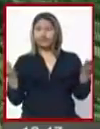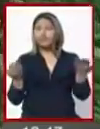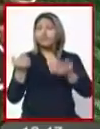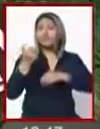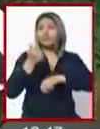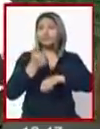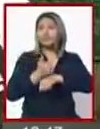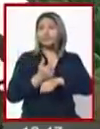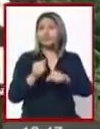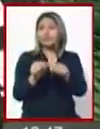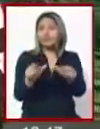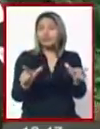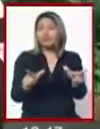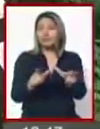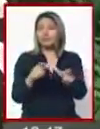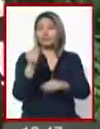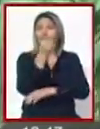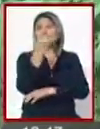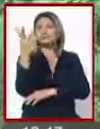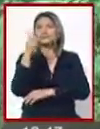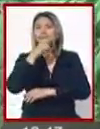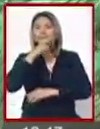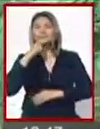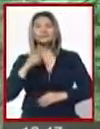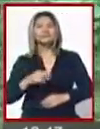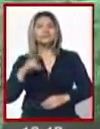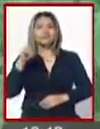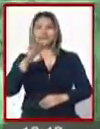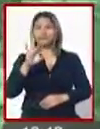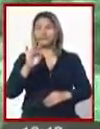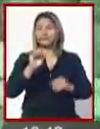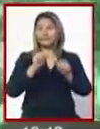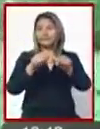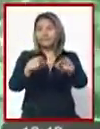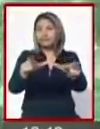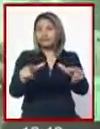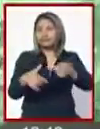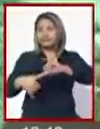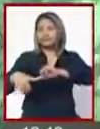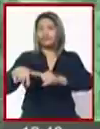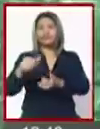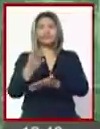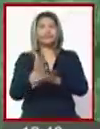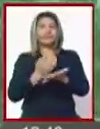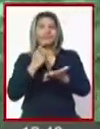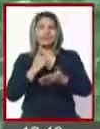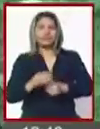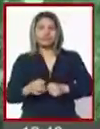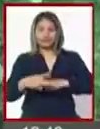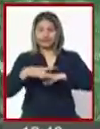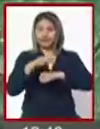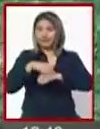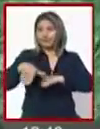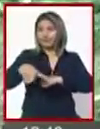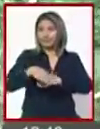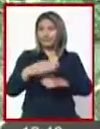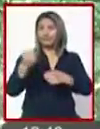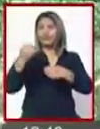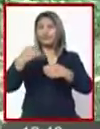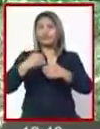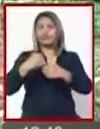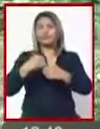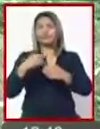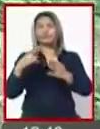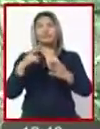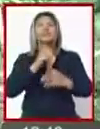donde vaya tenga un árbol seco, ¿no? Son 28 hectáreas que están siendo parceladas. Aseguran que los terrenos están inscritos en